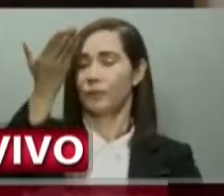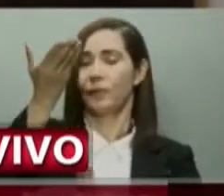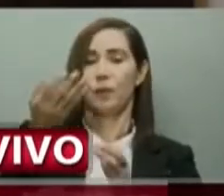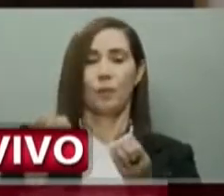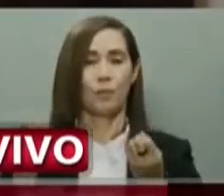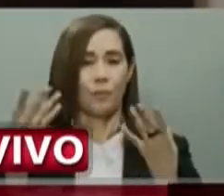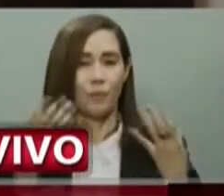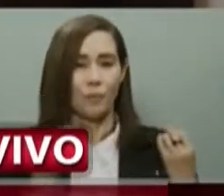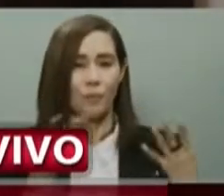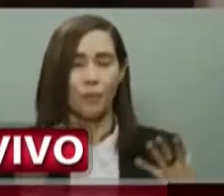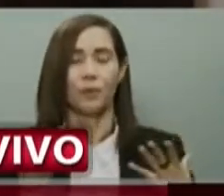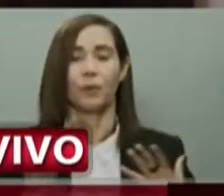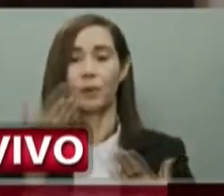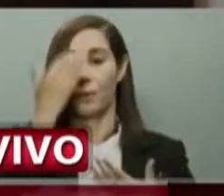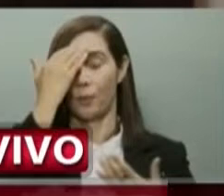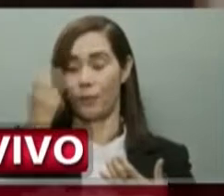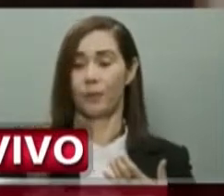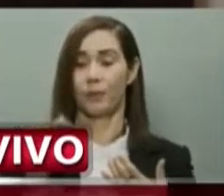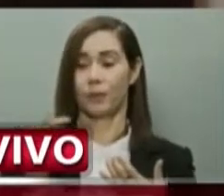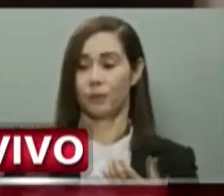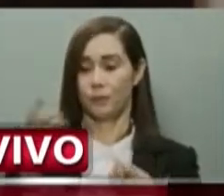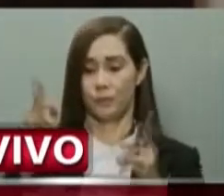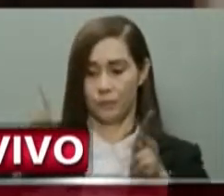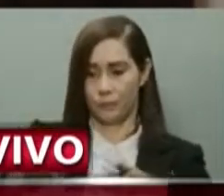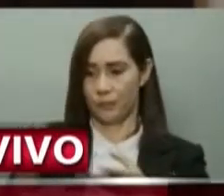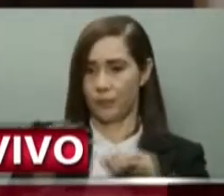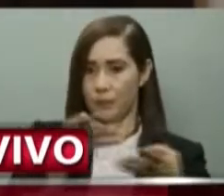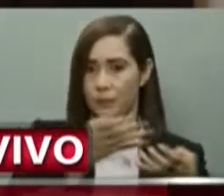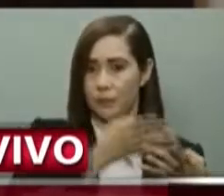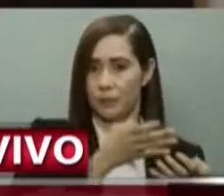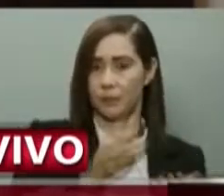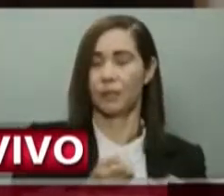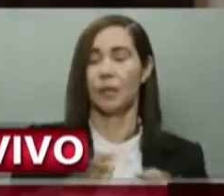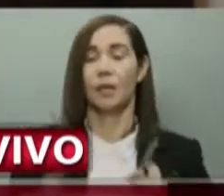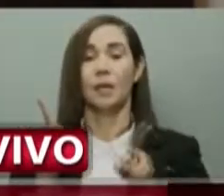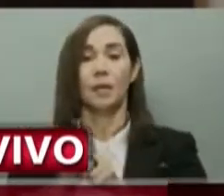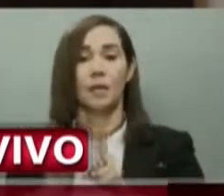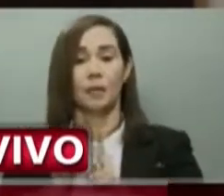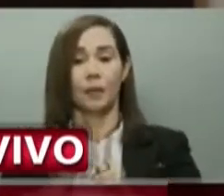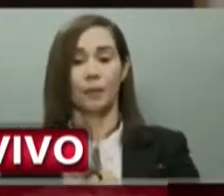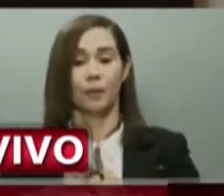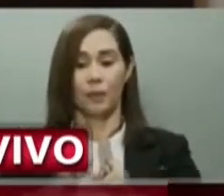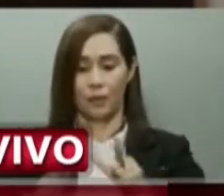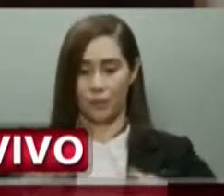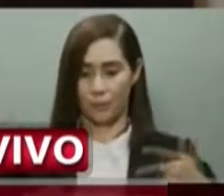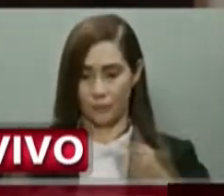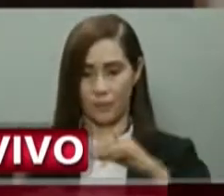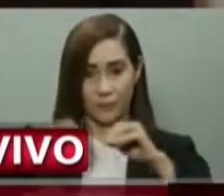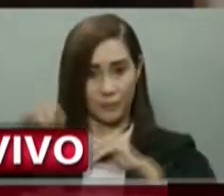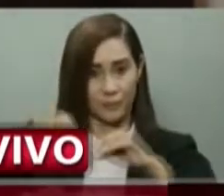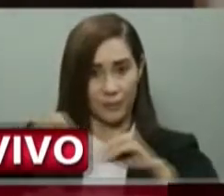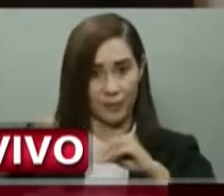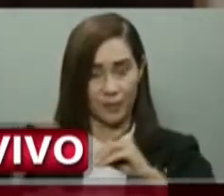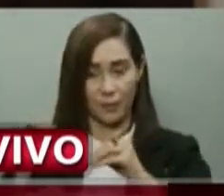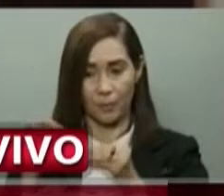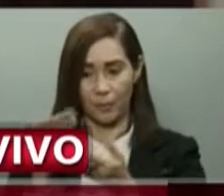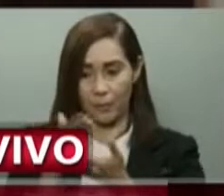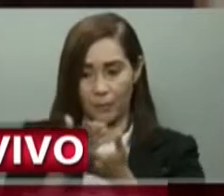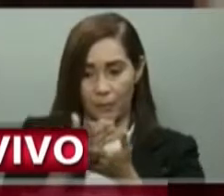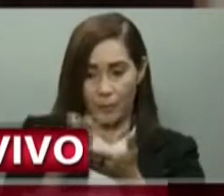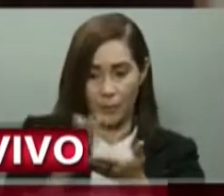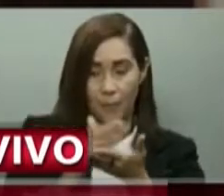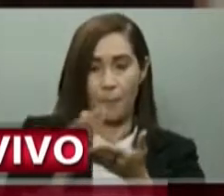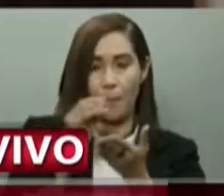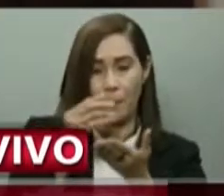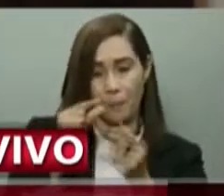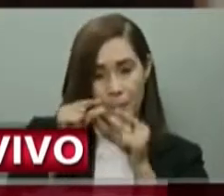debido a la limitación de los suministros producto de las restricciones de las refinerías como consecuencia del